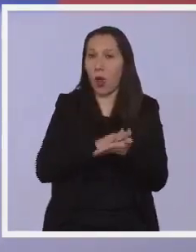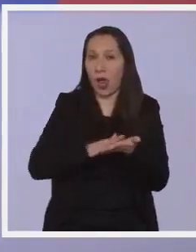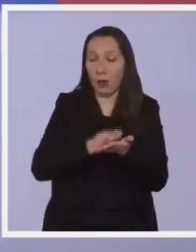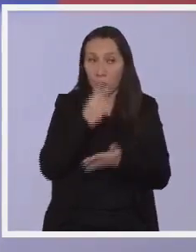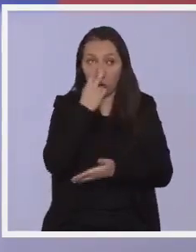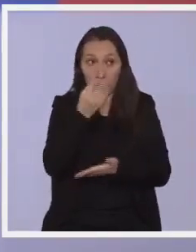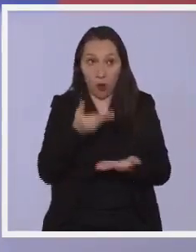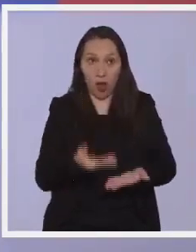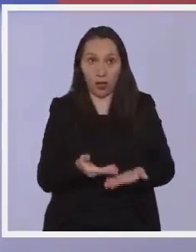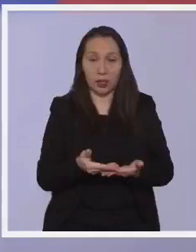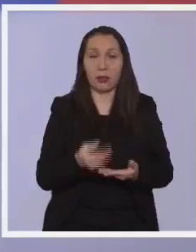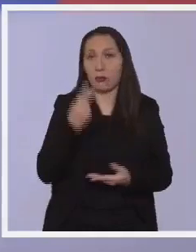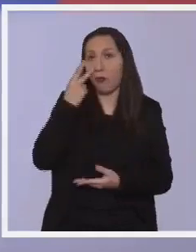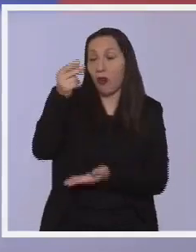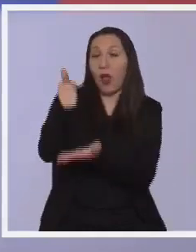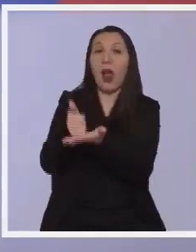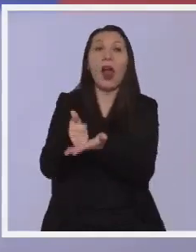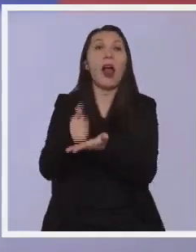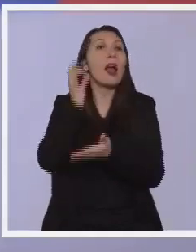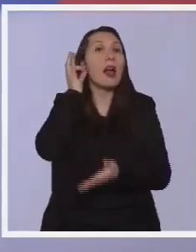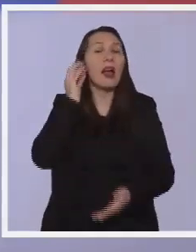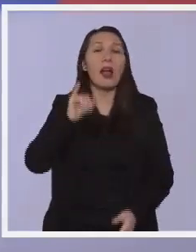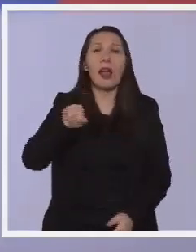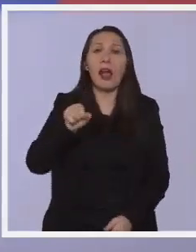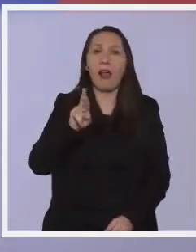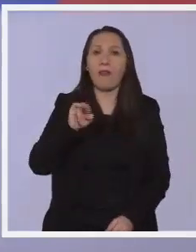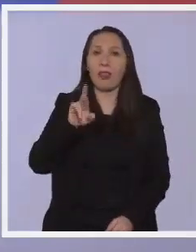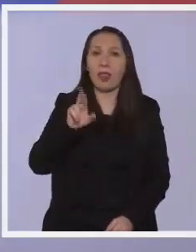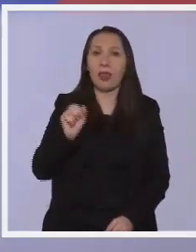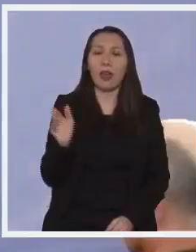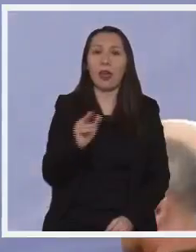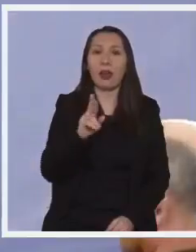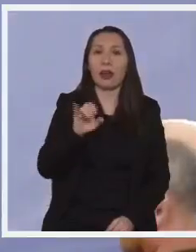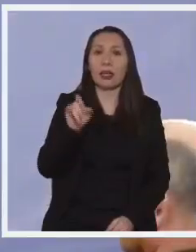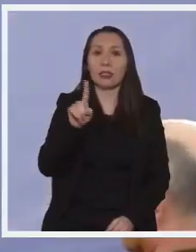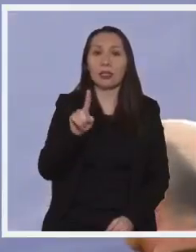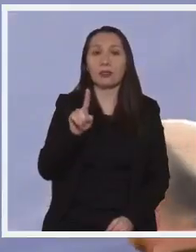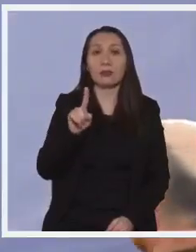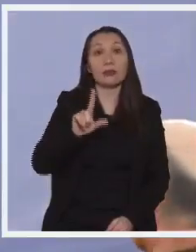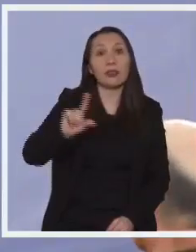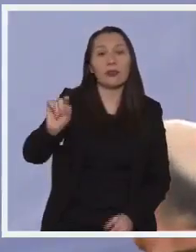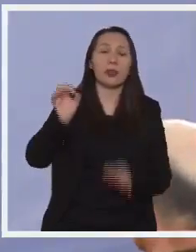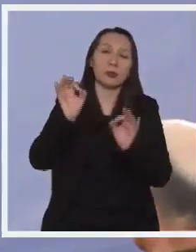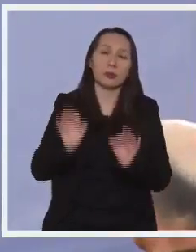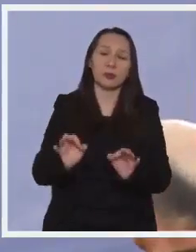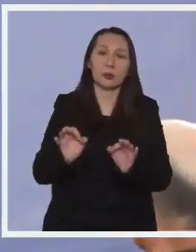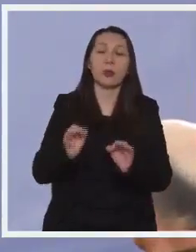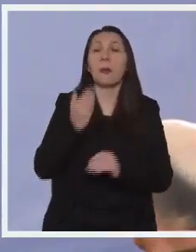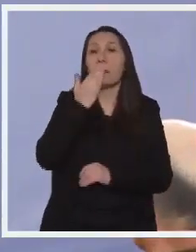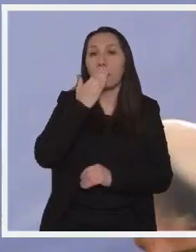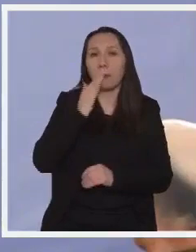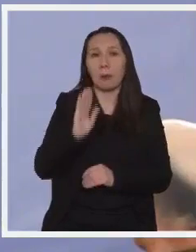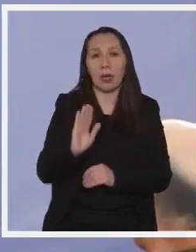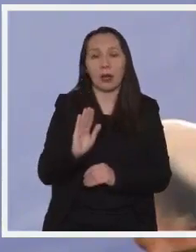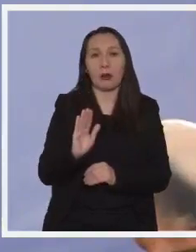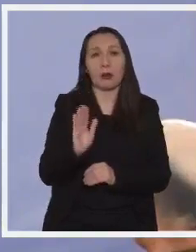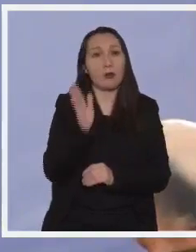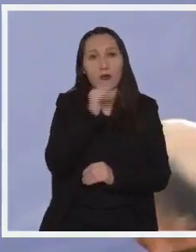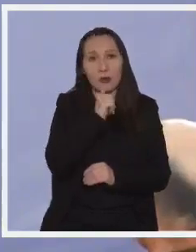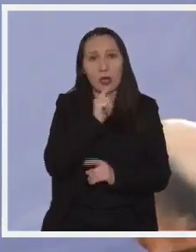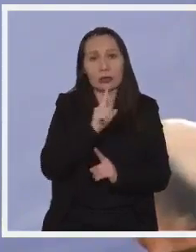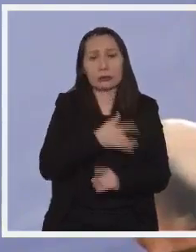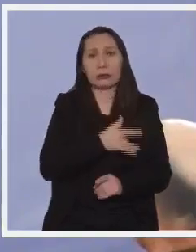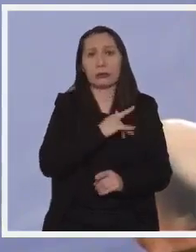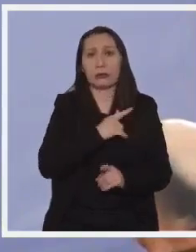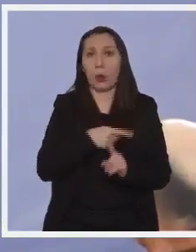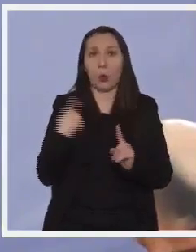acá, pero veo a la alcaldesa Ana Javiera Reyes, la vi recién. Ay, se tuvo que partir. Bueno, mejor, así no está presente y no se